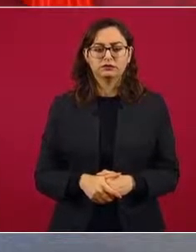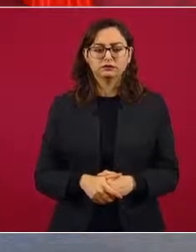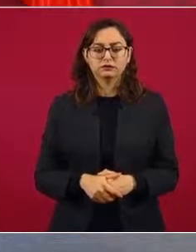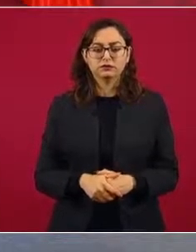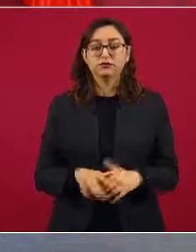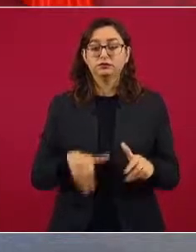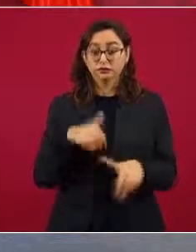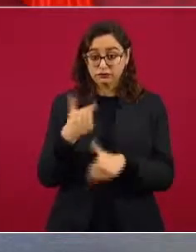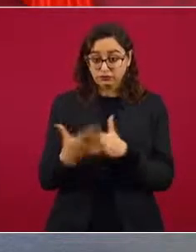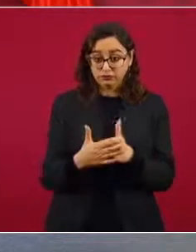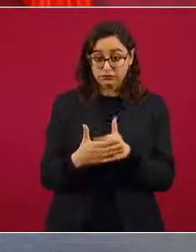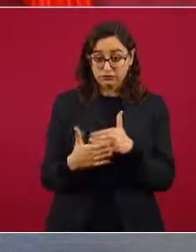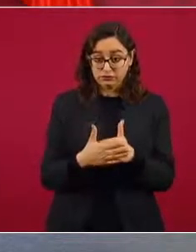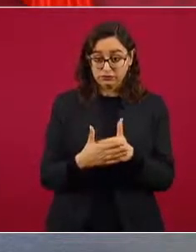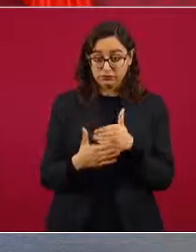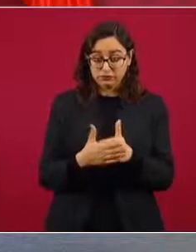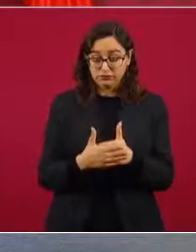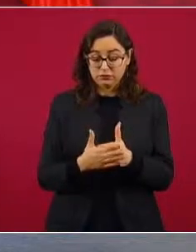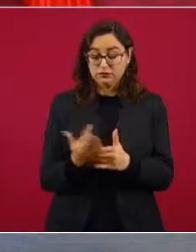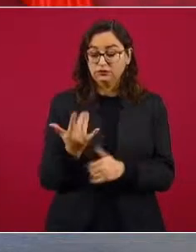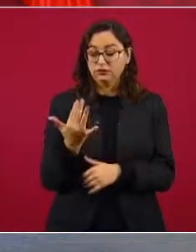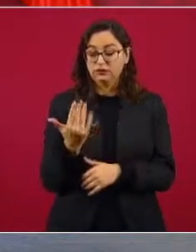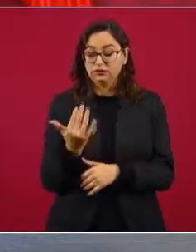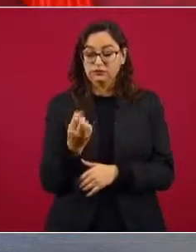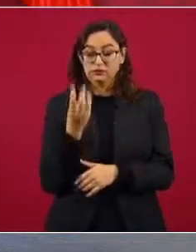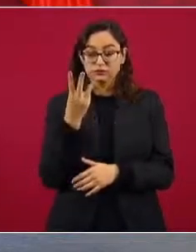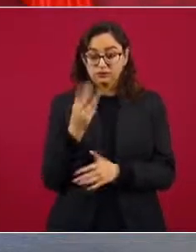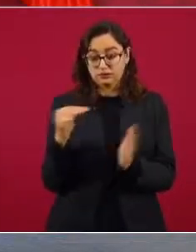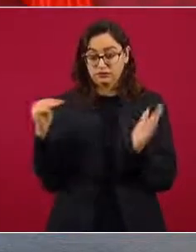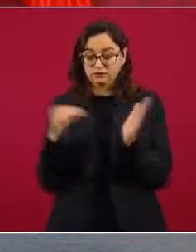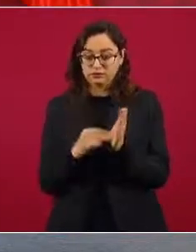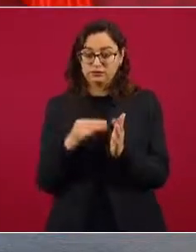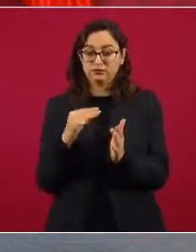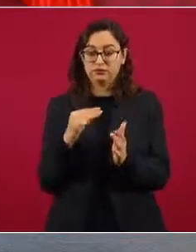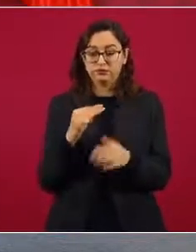53,000 más, se estima para el día 4.